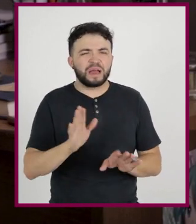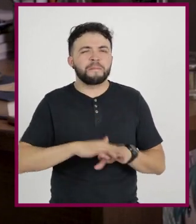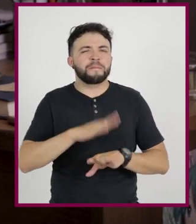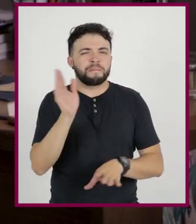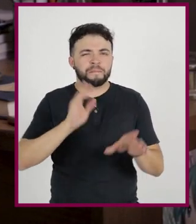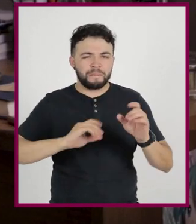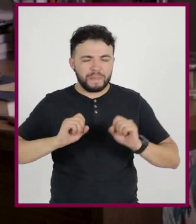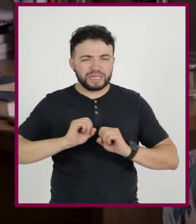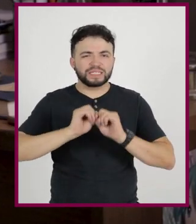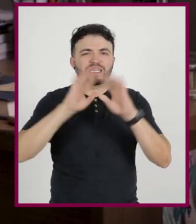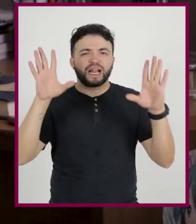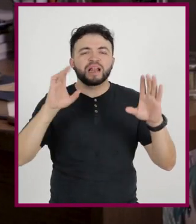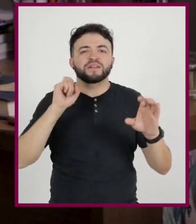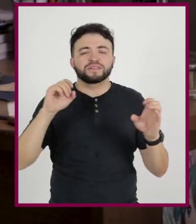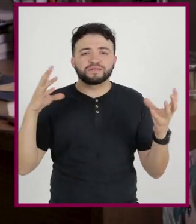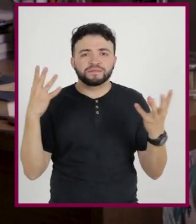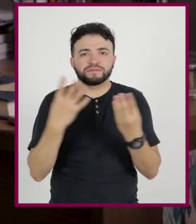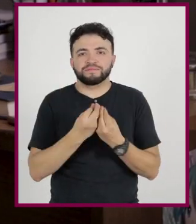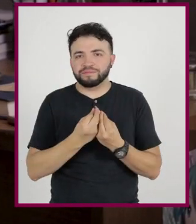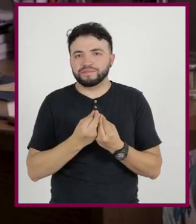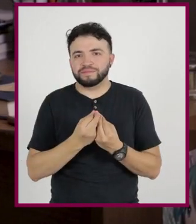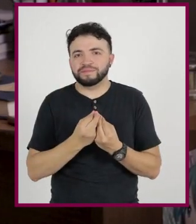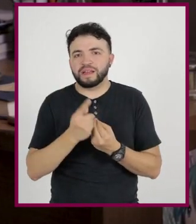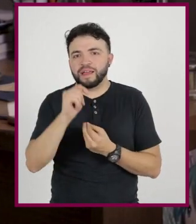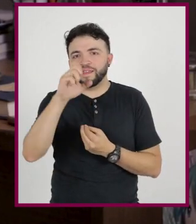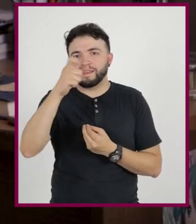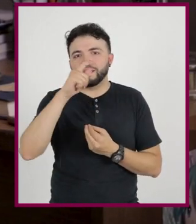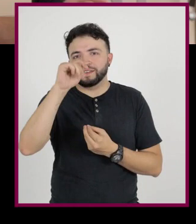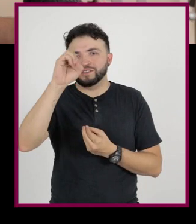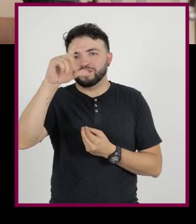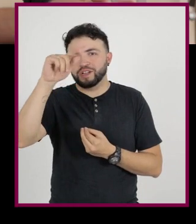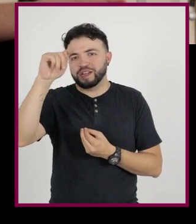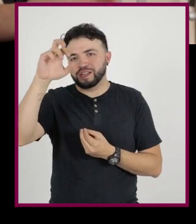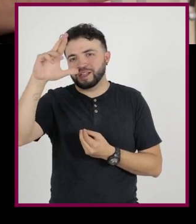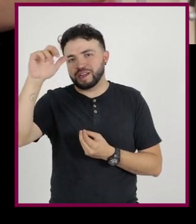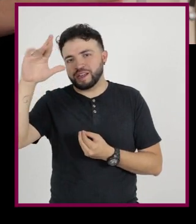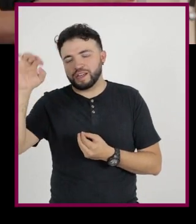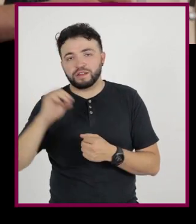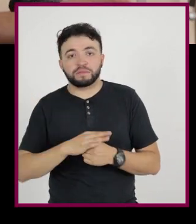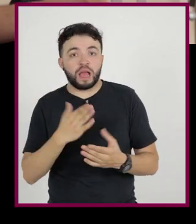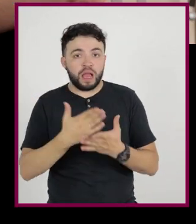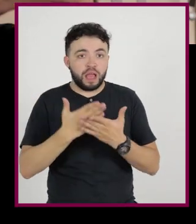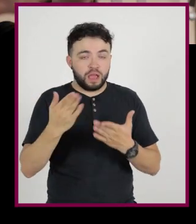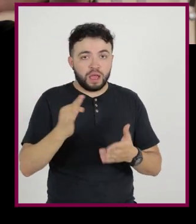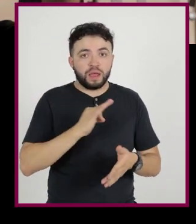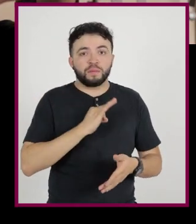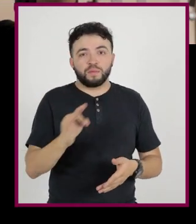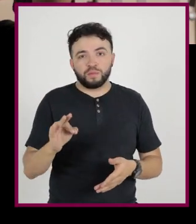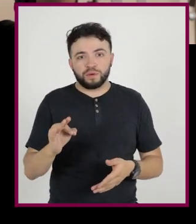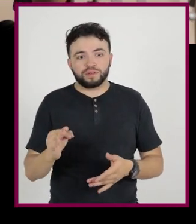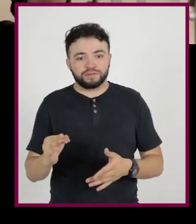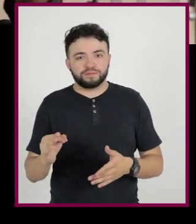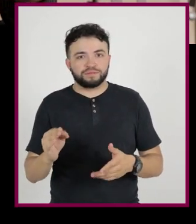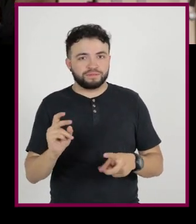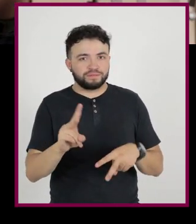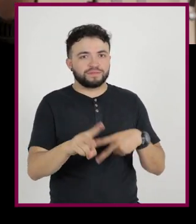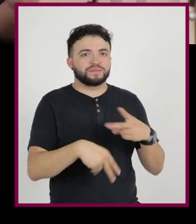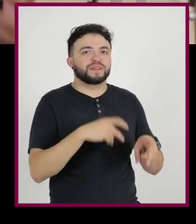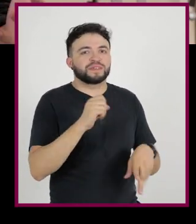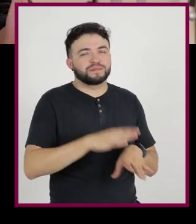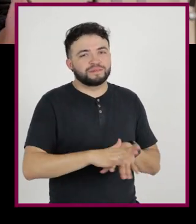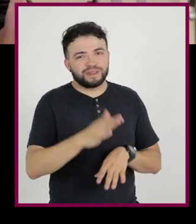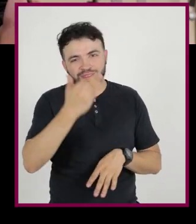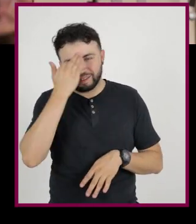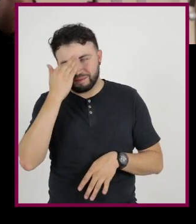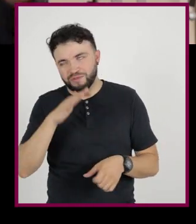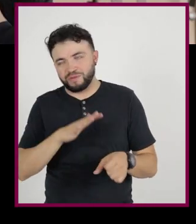ya tenemos más claro qué es un texto literario y sus características. Sí, ahora podemos ir a lo que nos cuesta un poco más